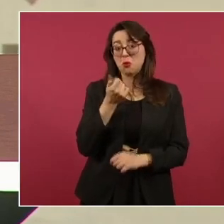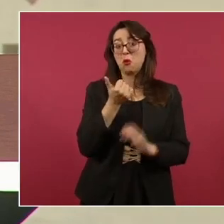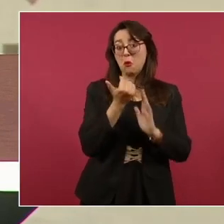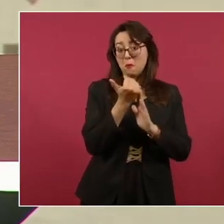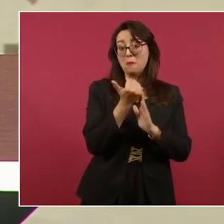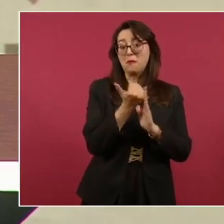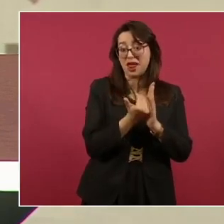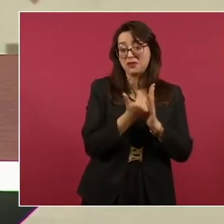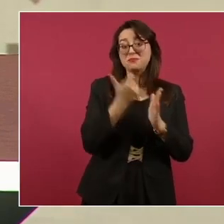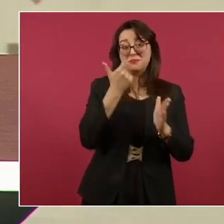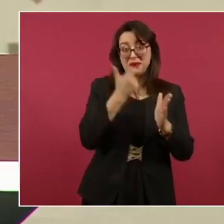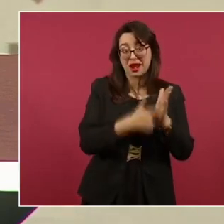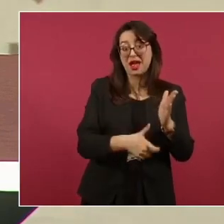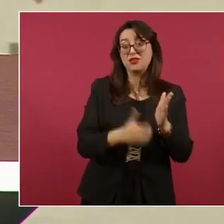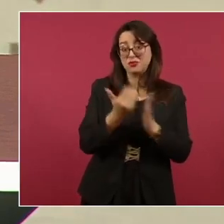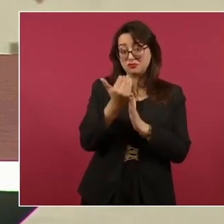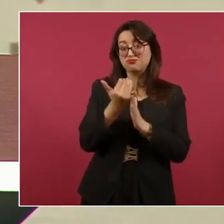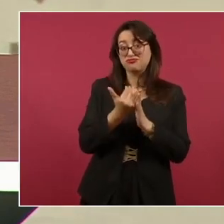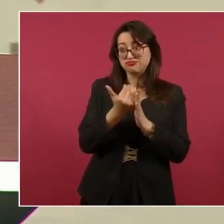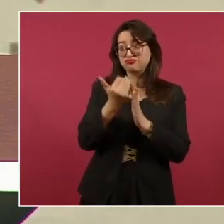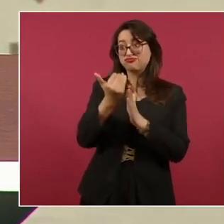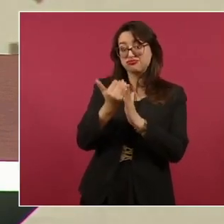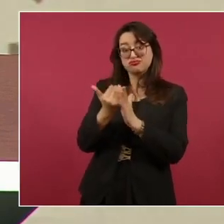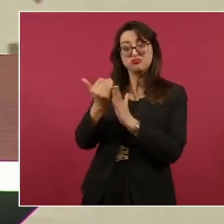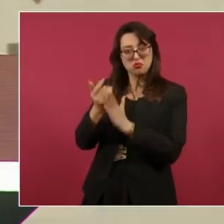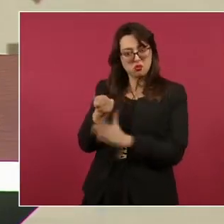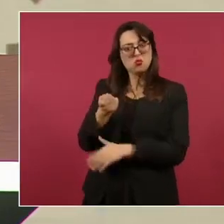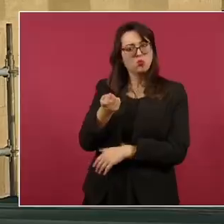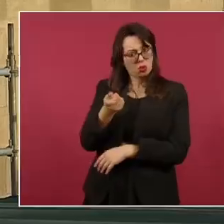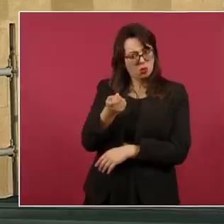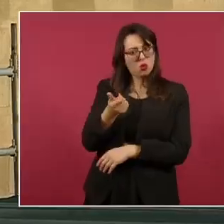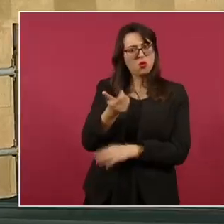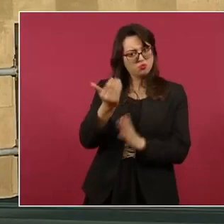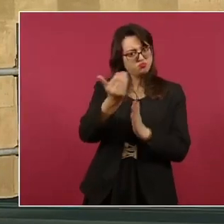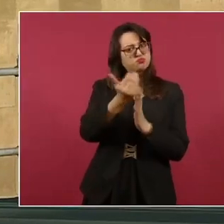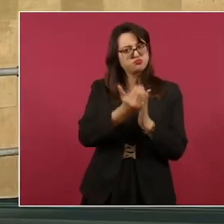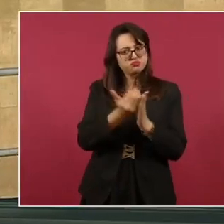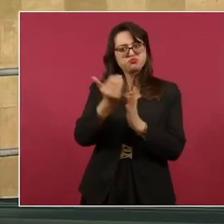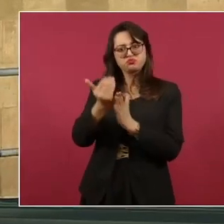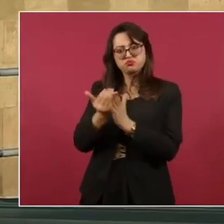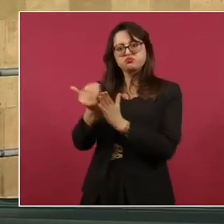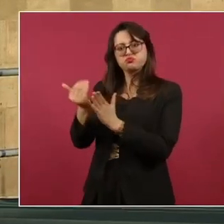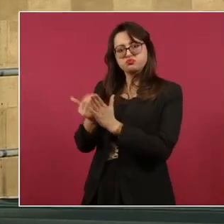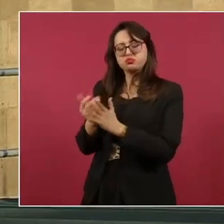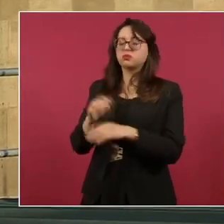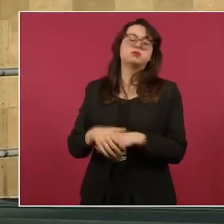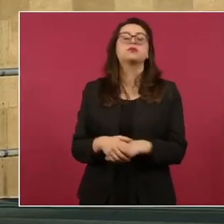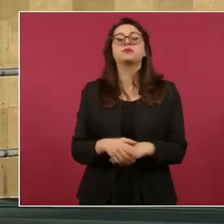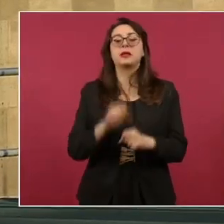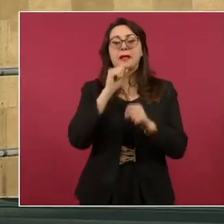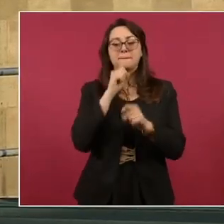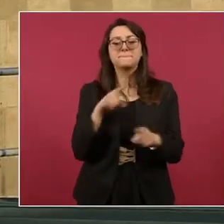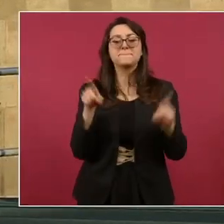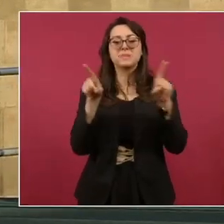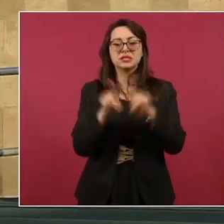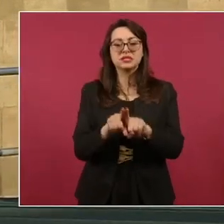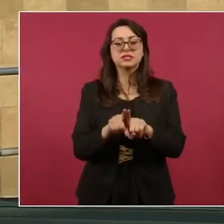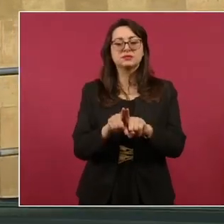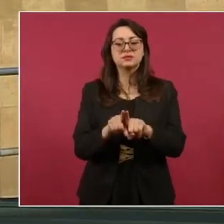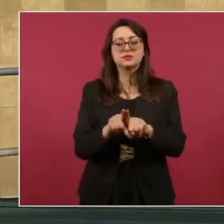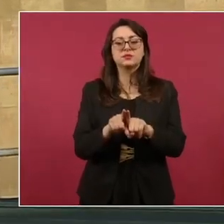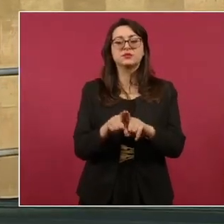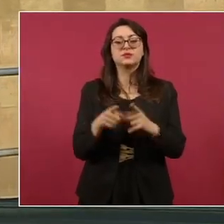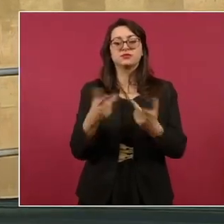energéticos. También se ha incrementado, como no sucedía en muchos años,